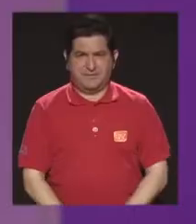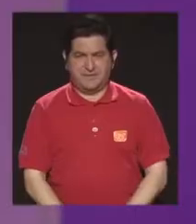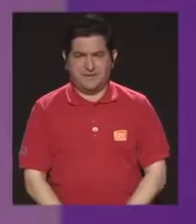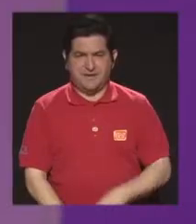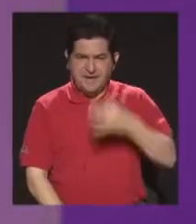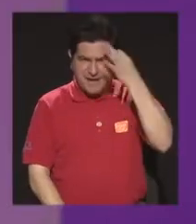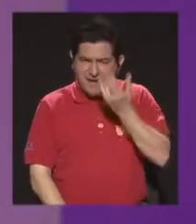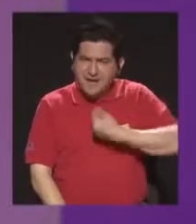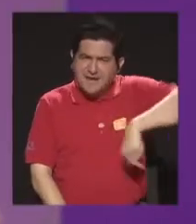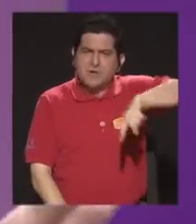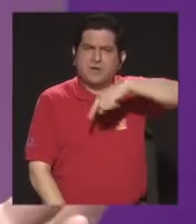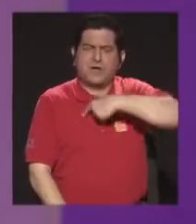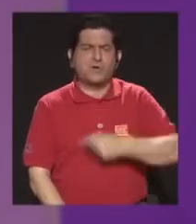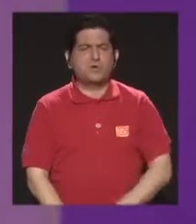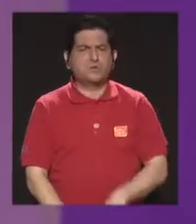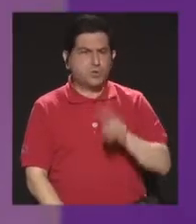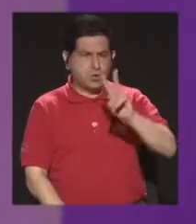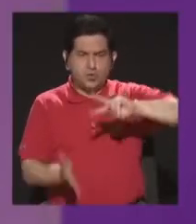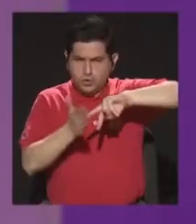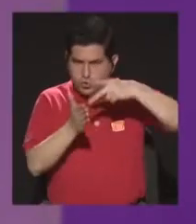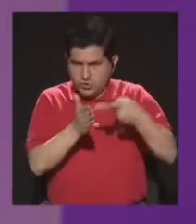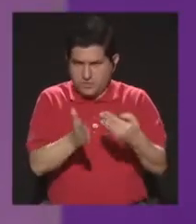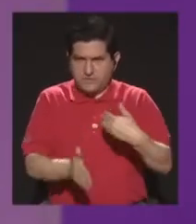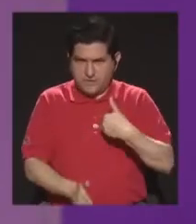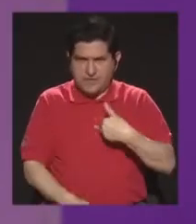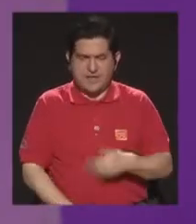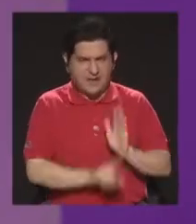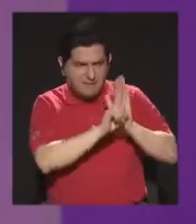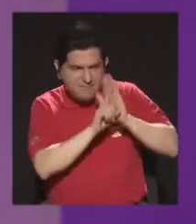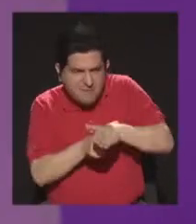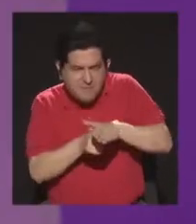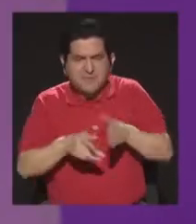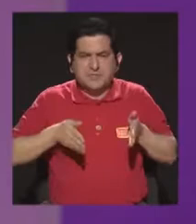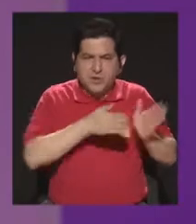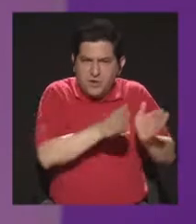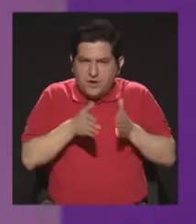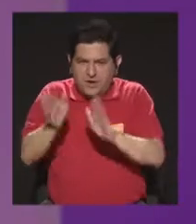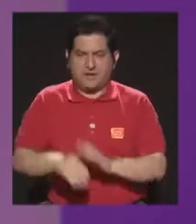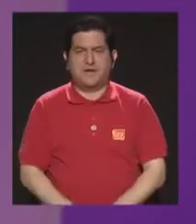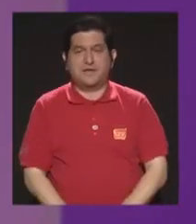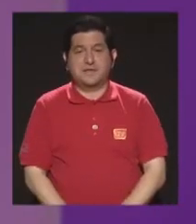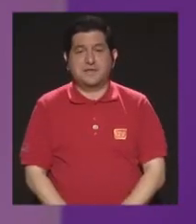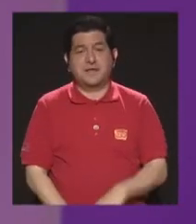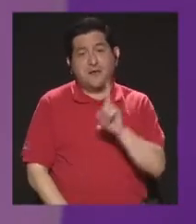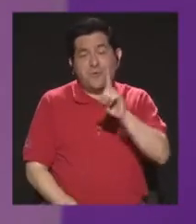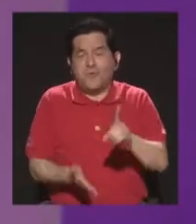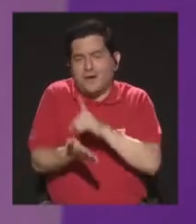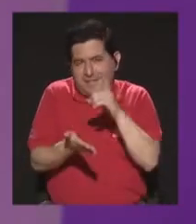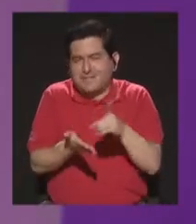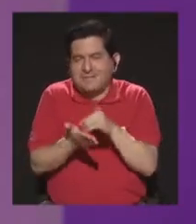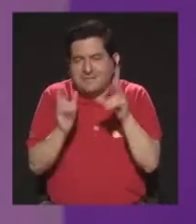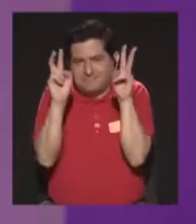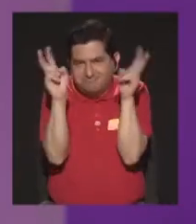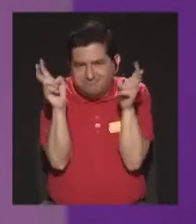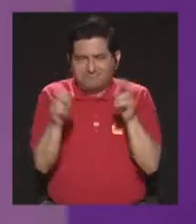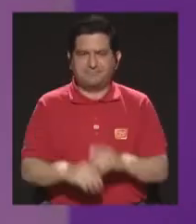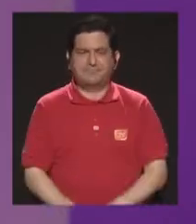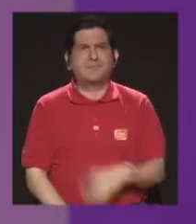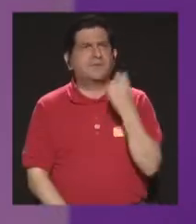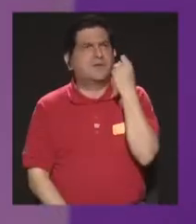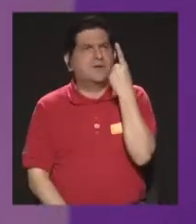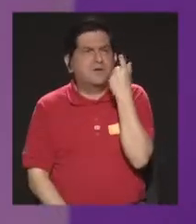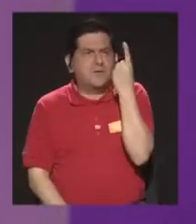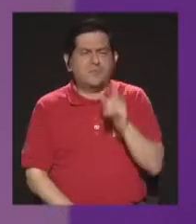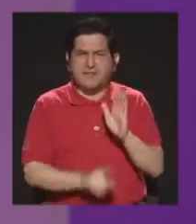que manejamos dos definiciones de acoso callejero. La de diccionario, por así decirlo, que es que entendemos